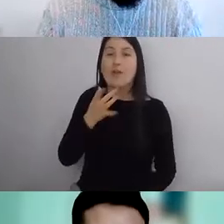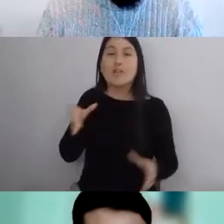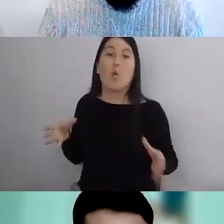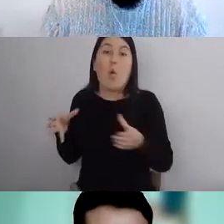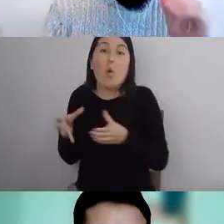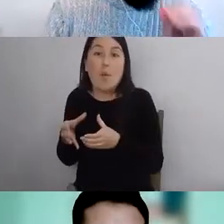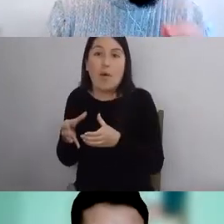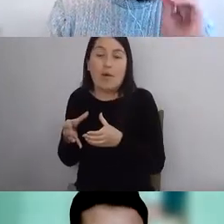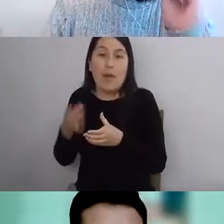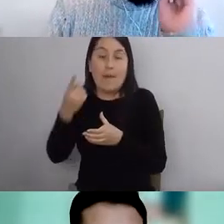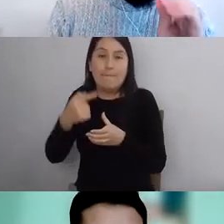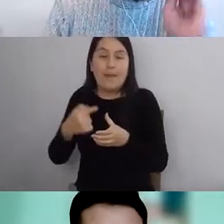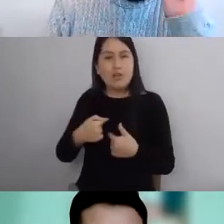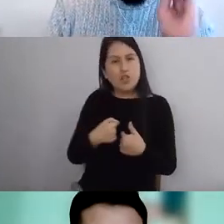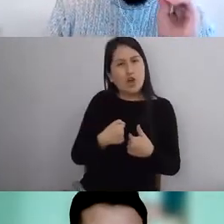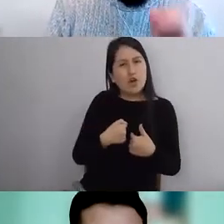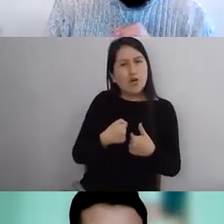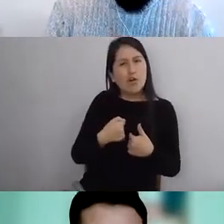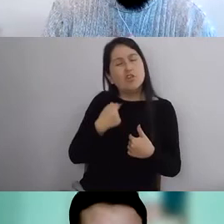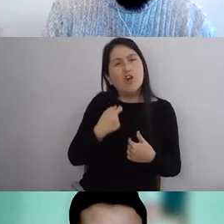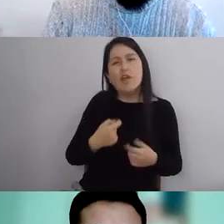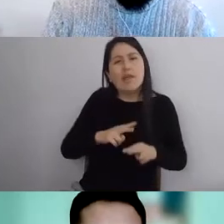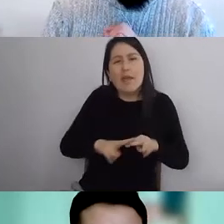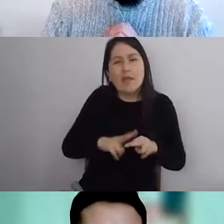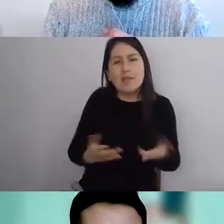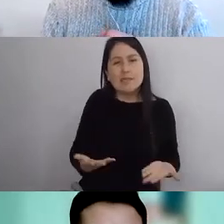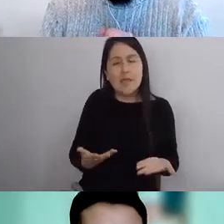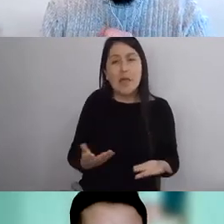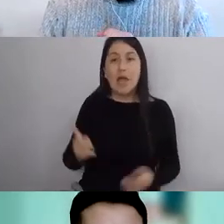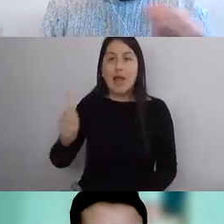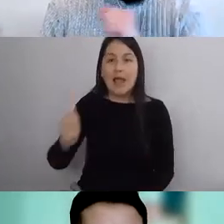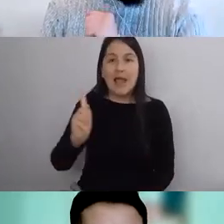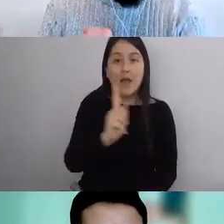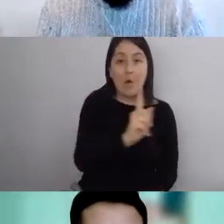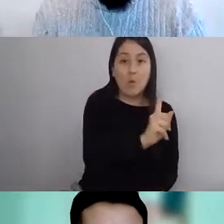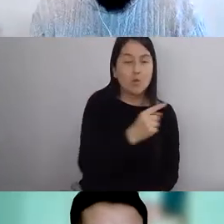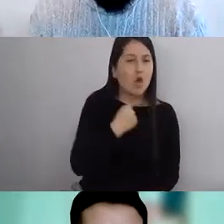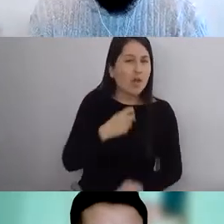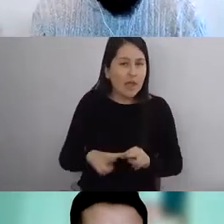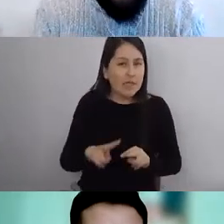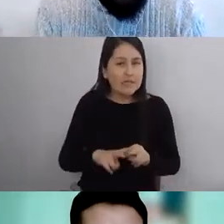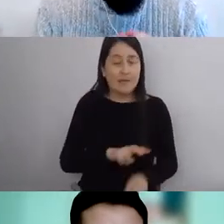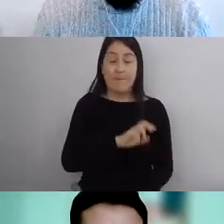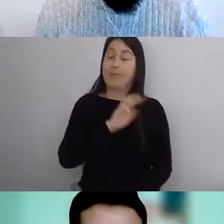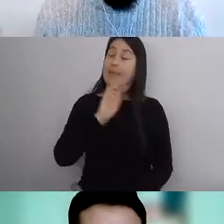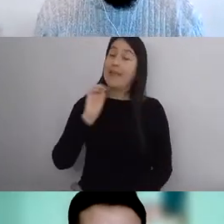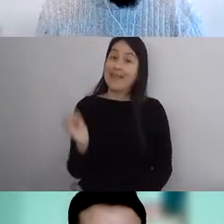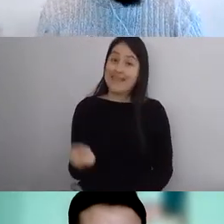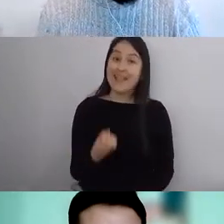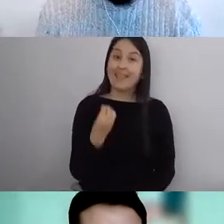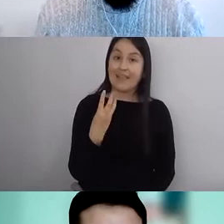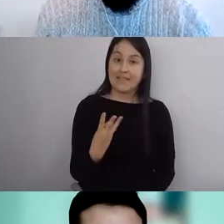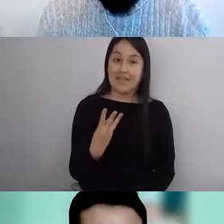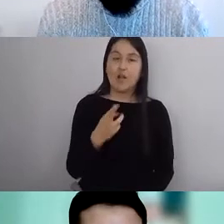gente, ¿ya? Pensemos en acciones concretas que cada uno hizo, ¿ya? Por último, el tercer componente, el resultado.